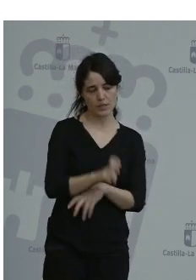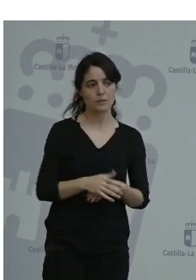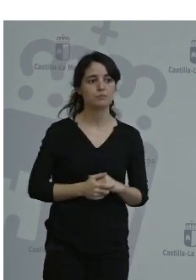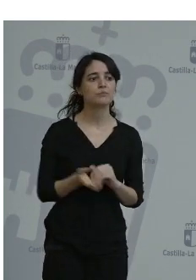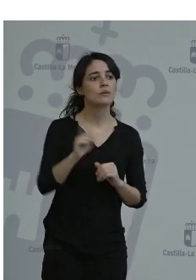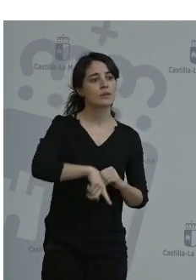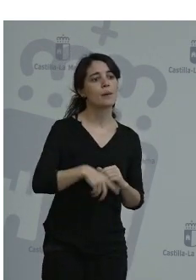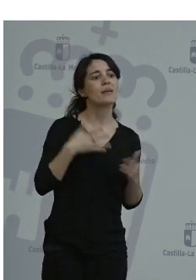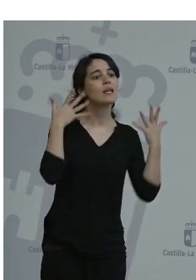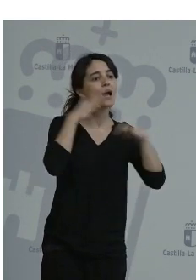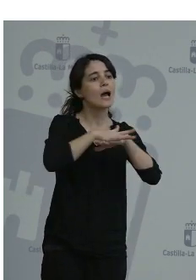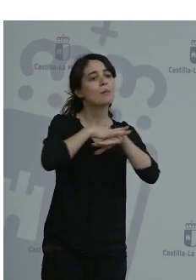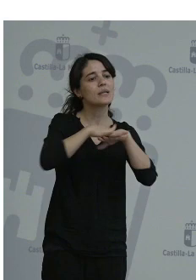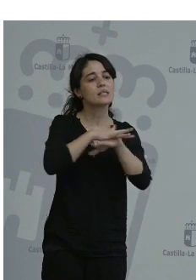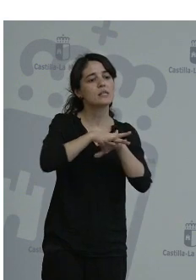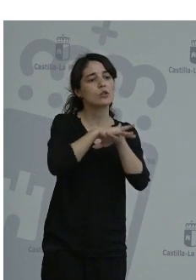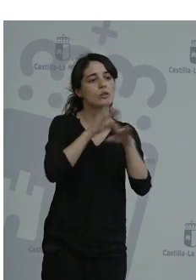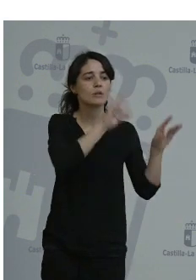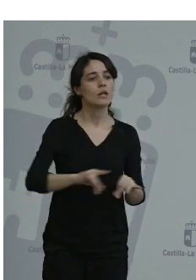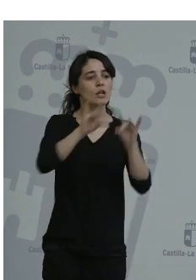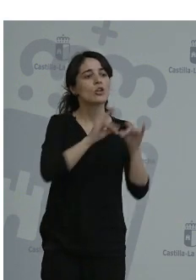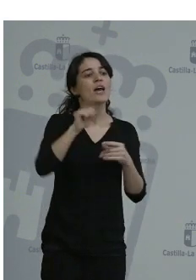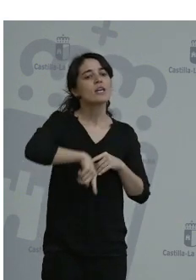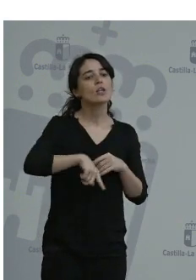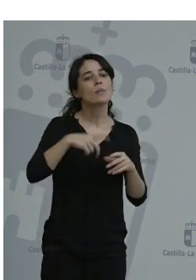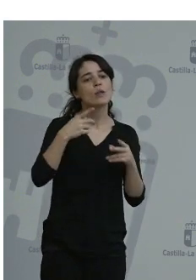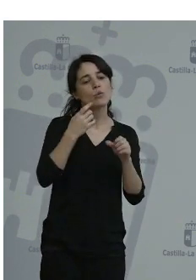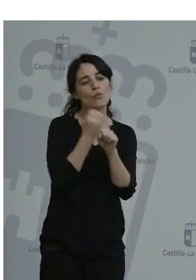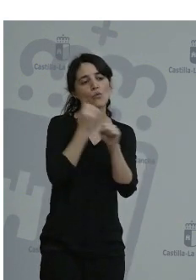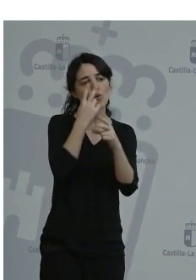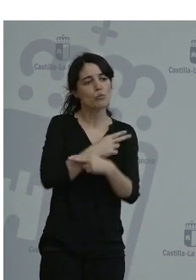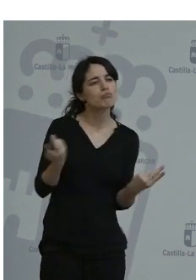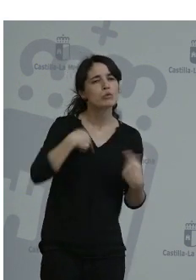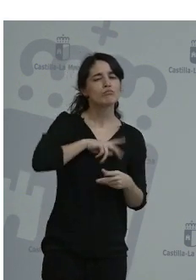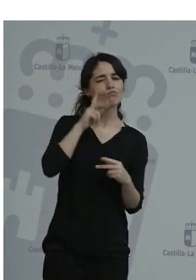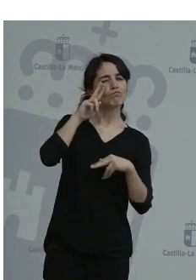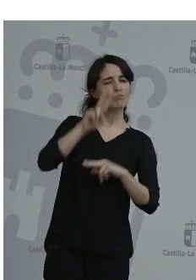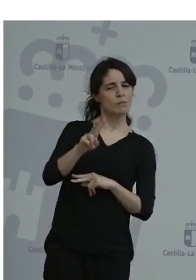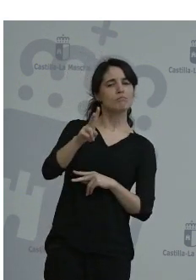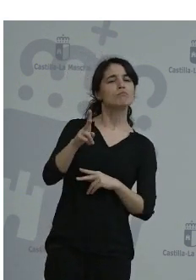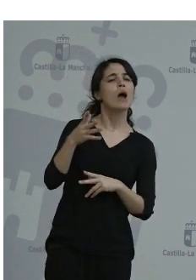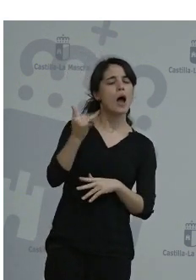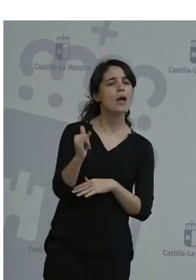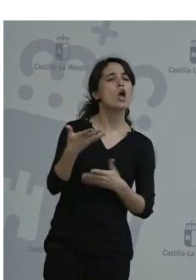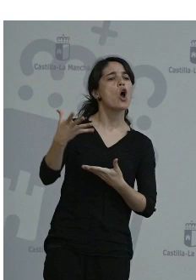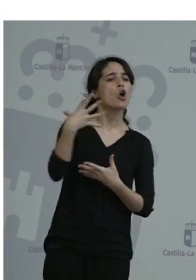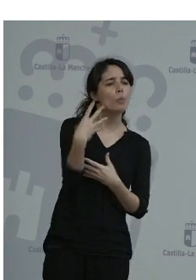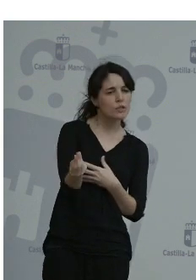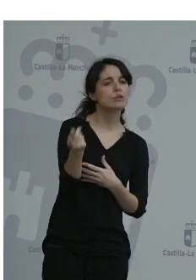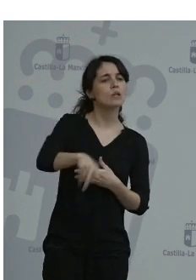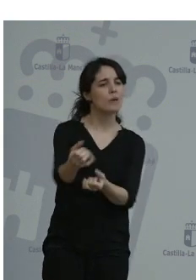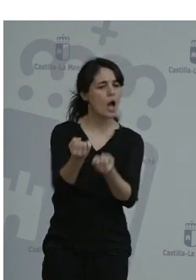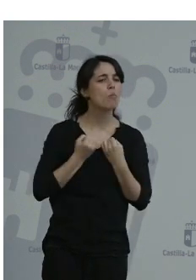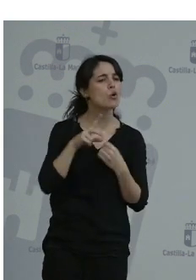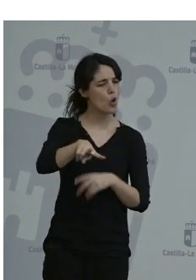Territorial y Función Pública, en el que estamos encontrando comprensión y apoyo muy valiosos y también por el